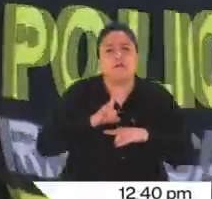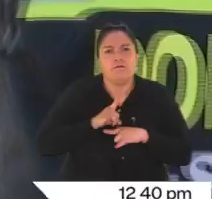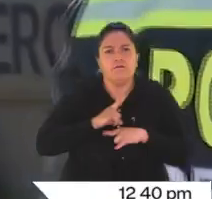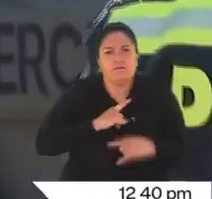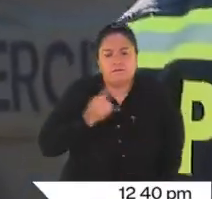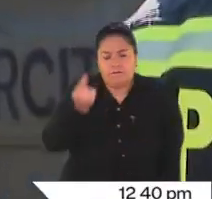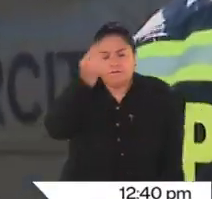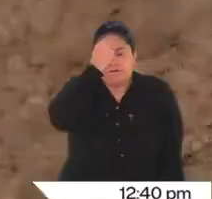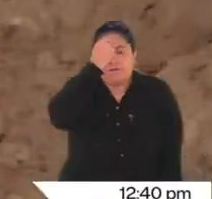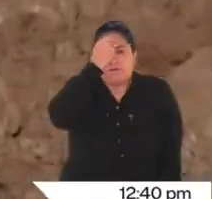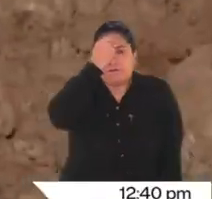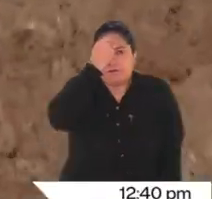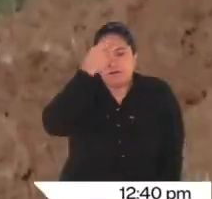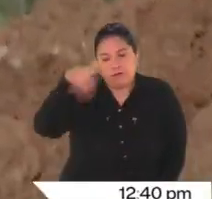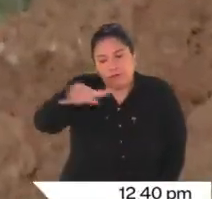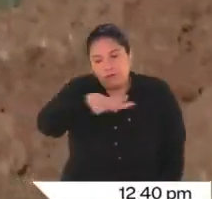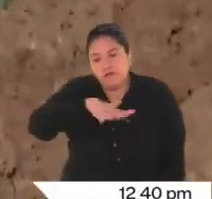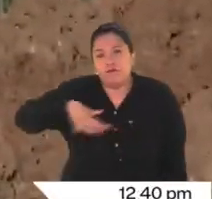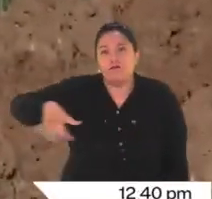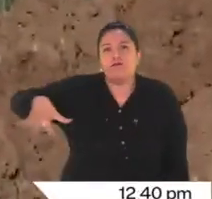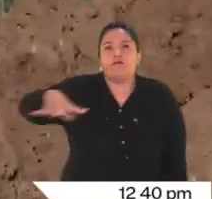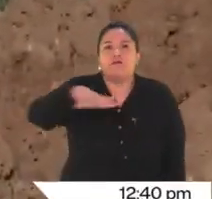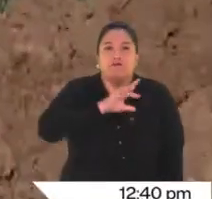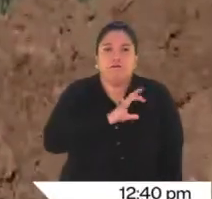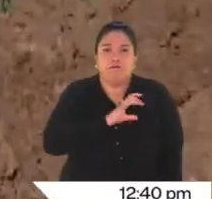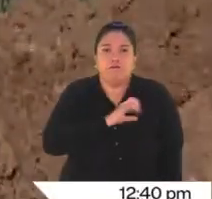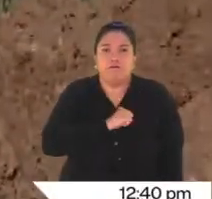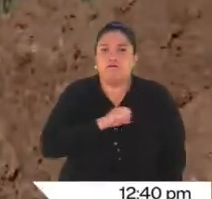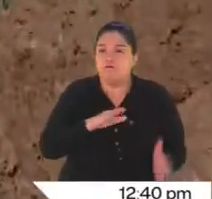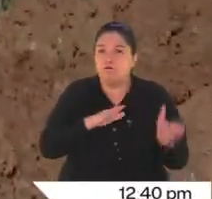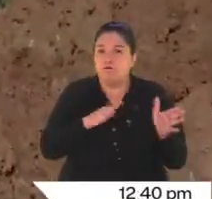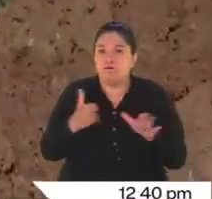la memoria de una región marcada por la pérdida.